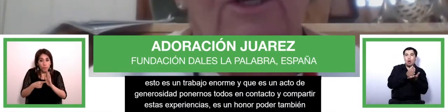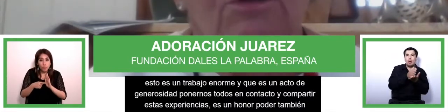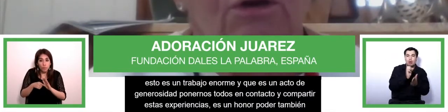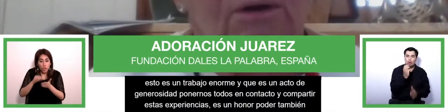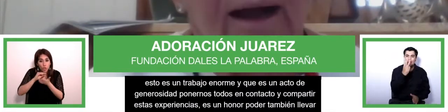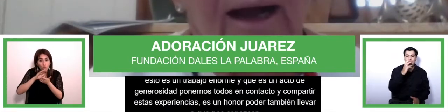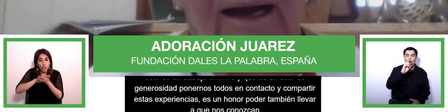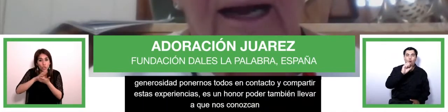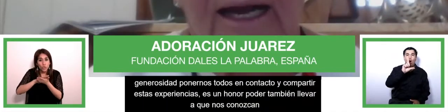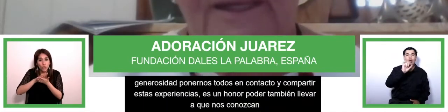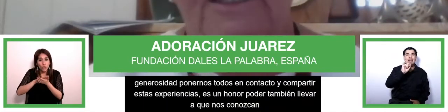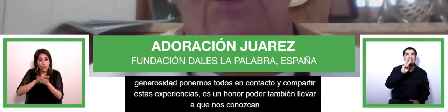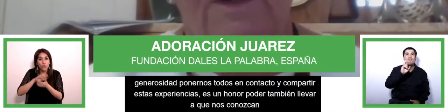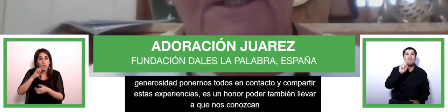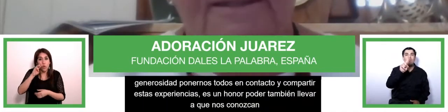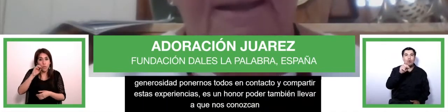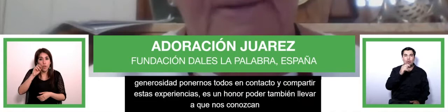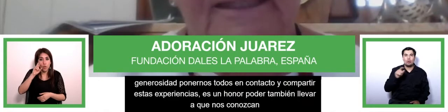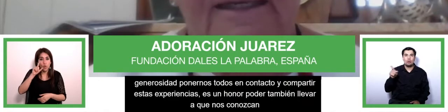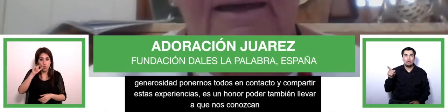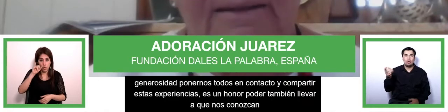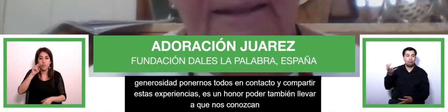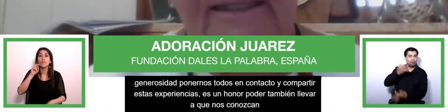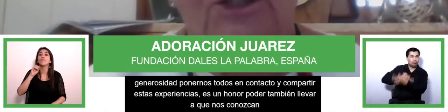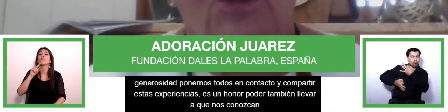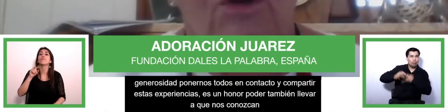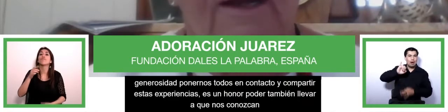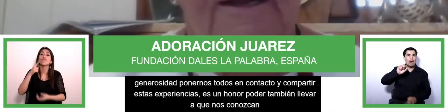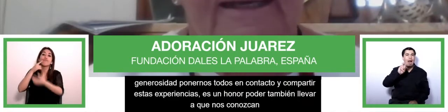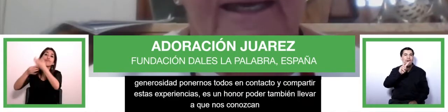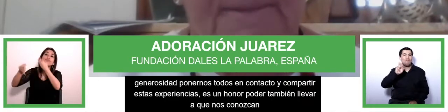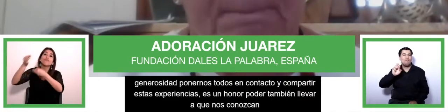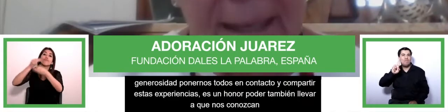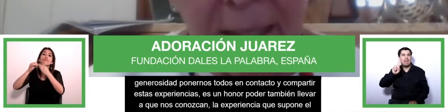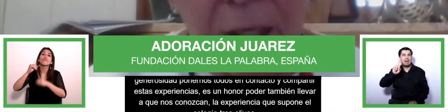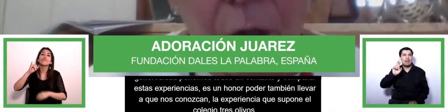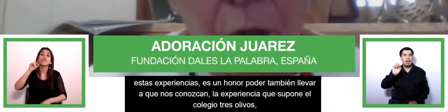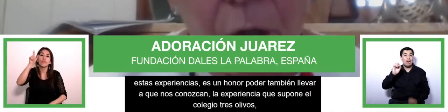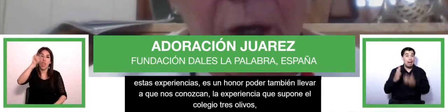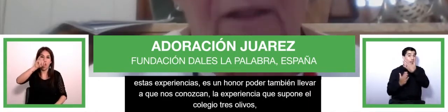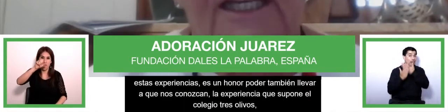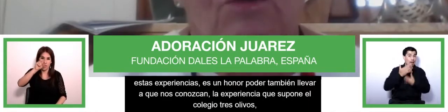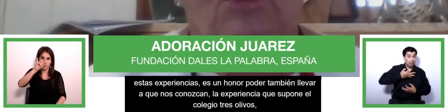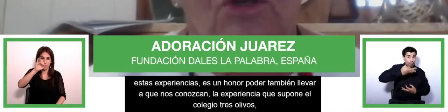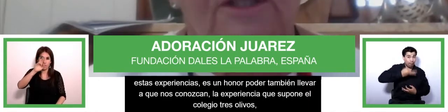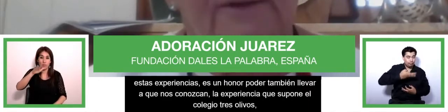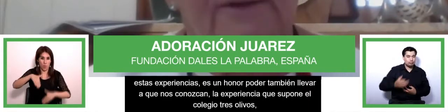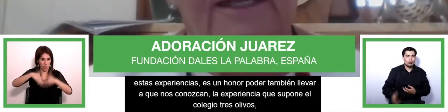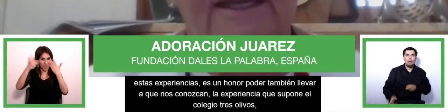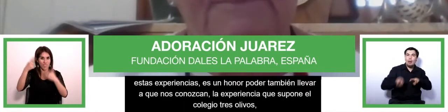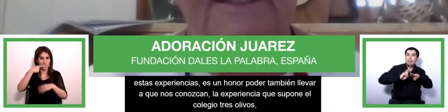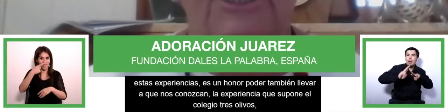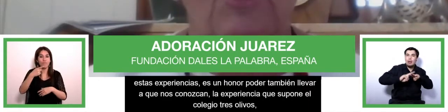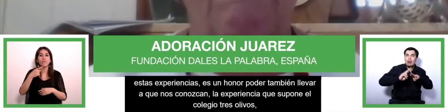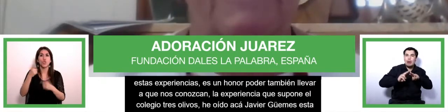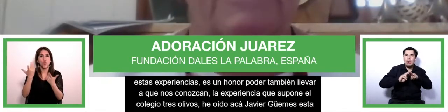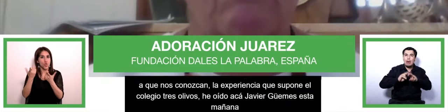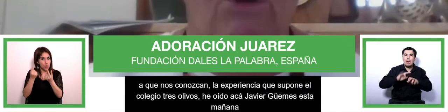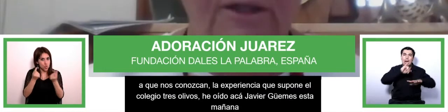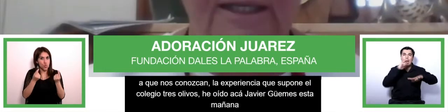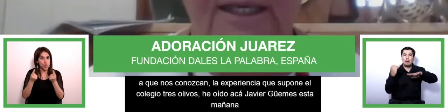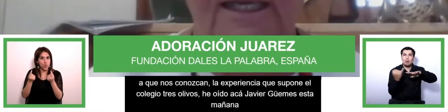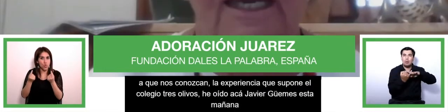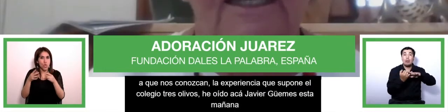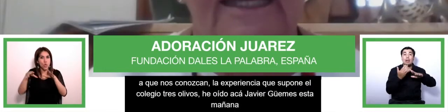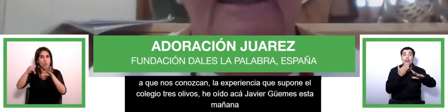He oído a Javier Güemes esta mañana que ha dicho que para hacer inclusión había también que romper